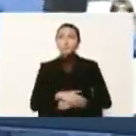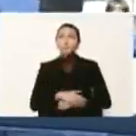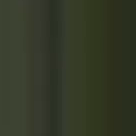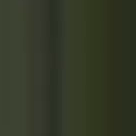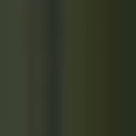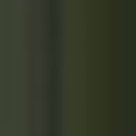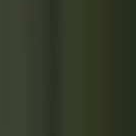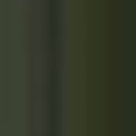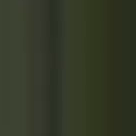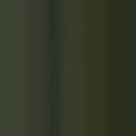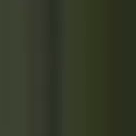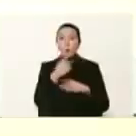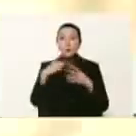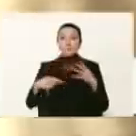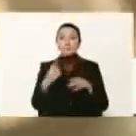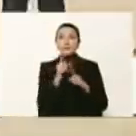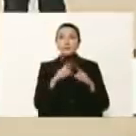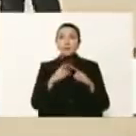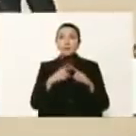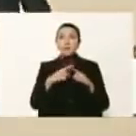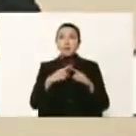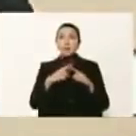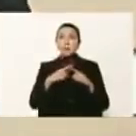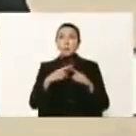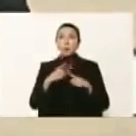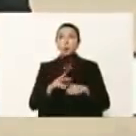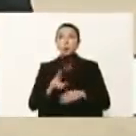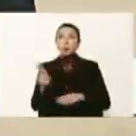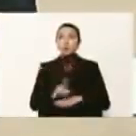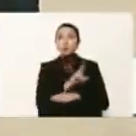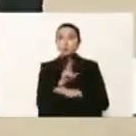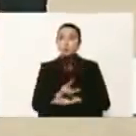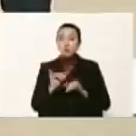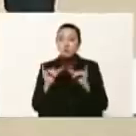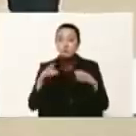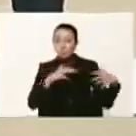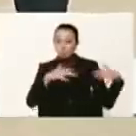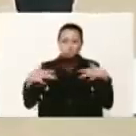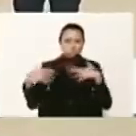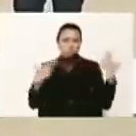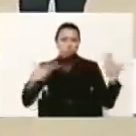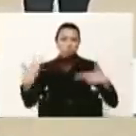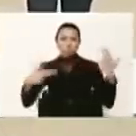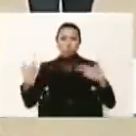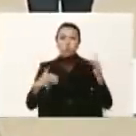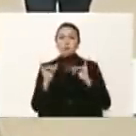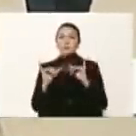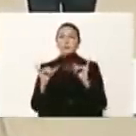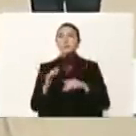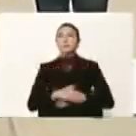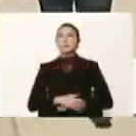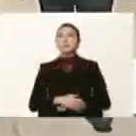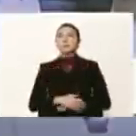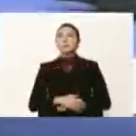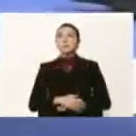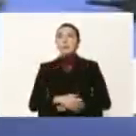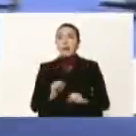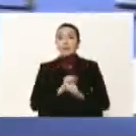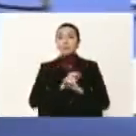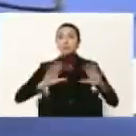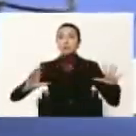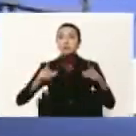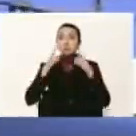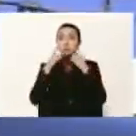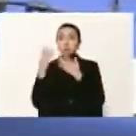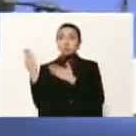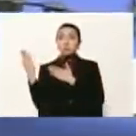las ametralladoras que fueron utilizadas en el momento de la resistencia. Vemos las granadas que fueron utilizadas para